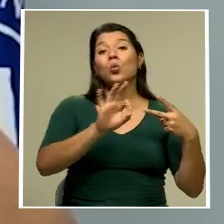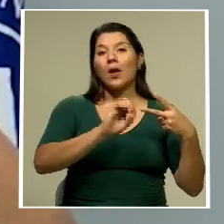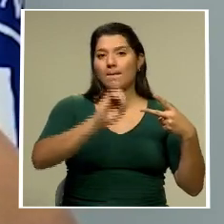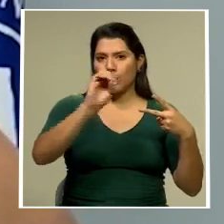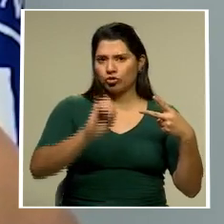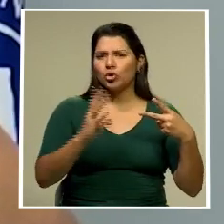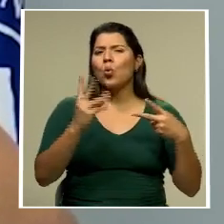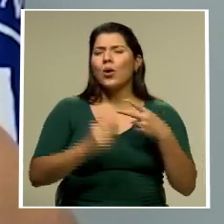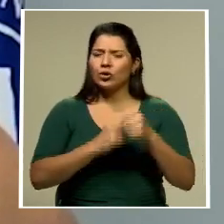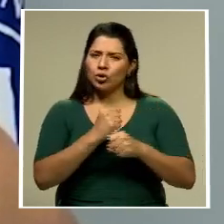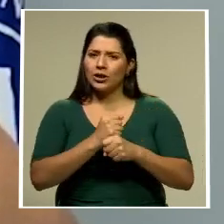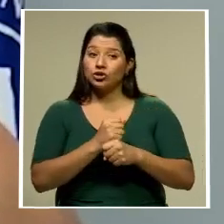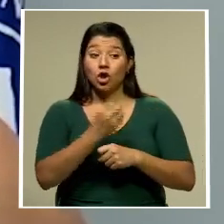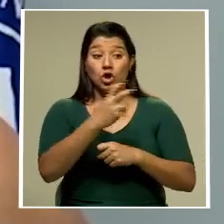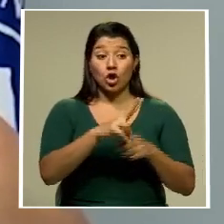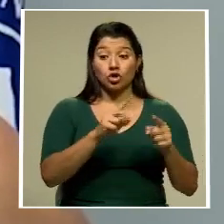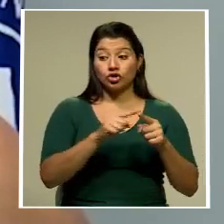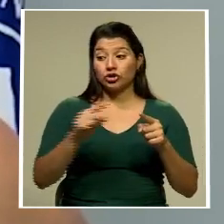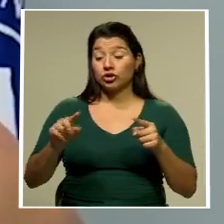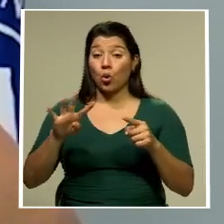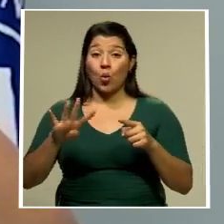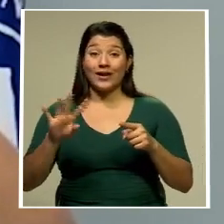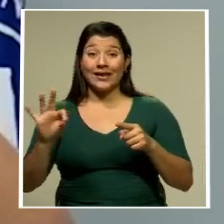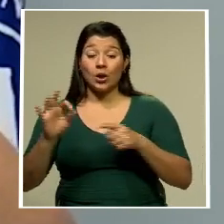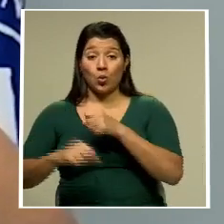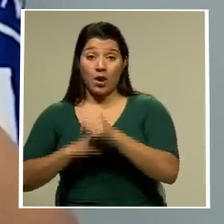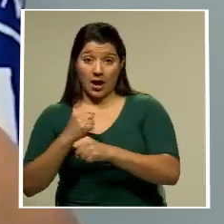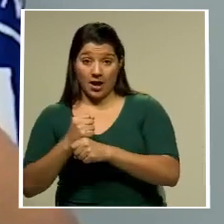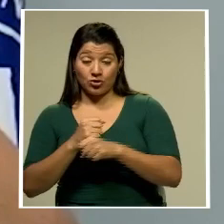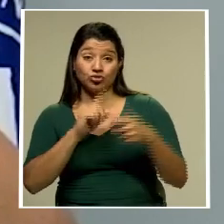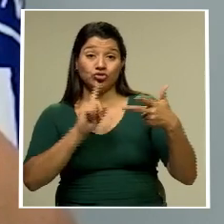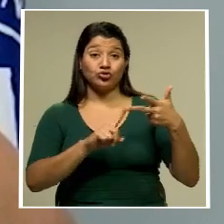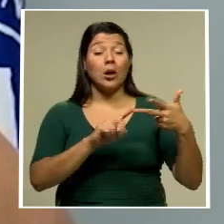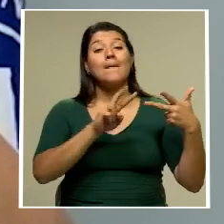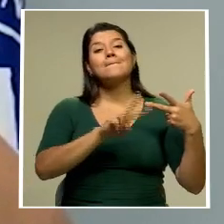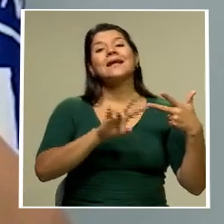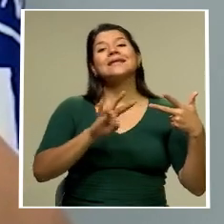34,9% en el grupo de los 12 a los 49 años y un